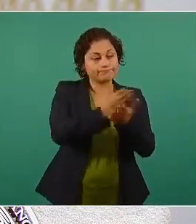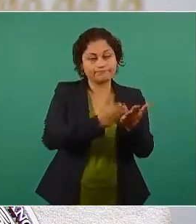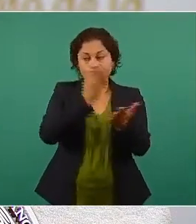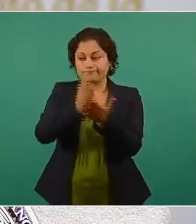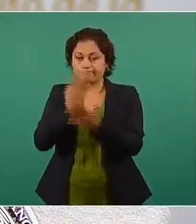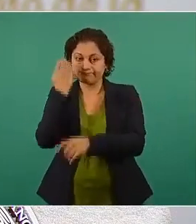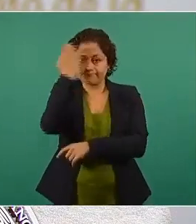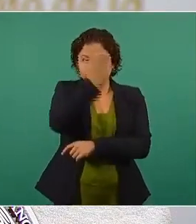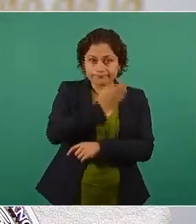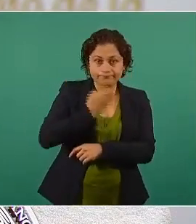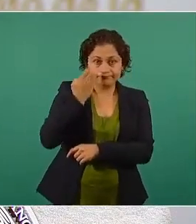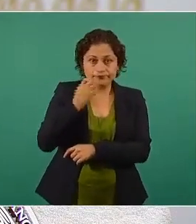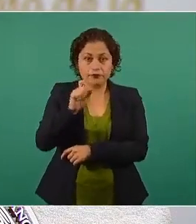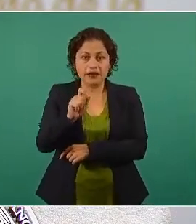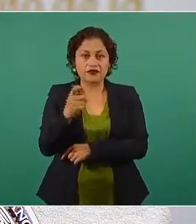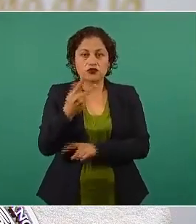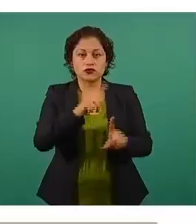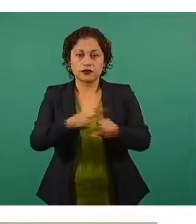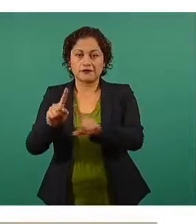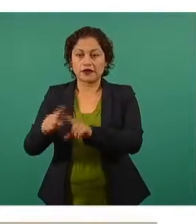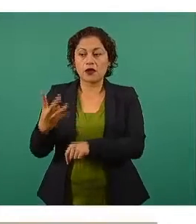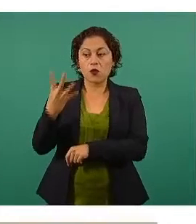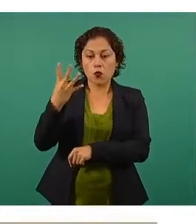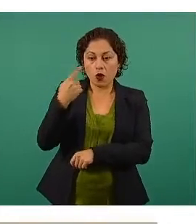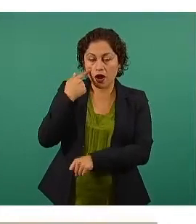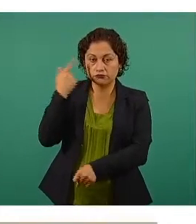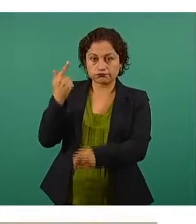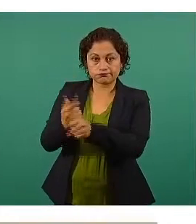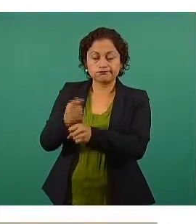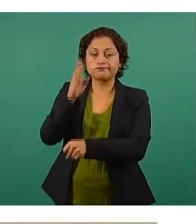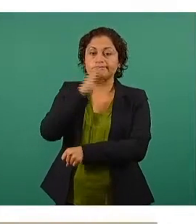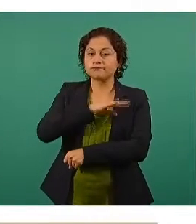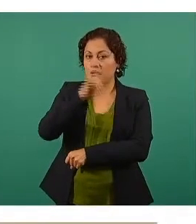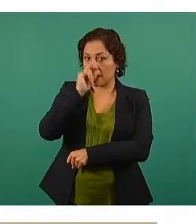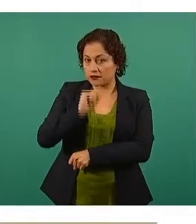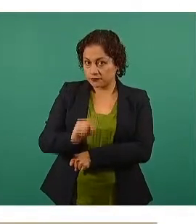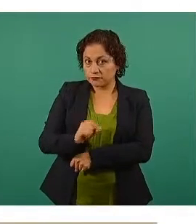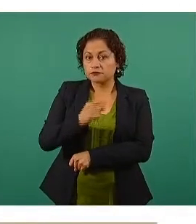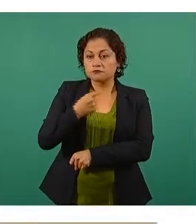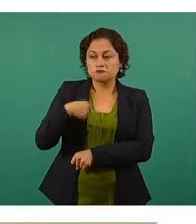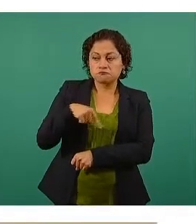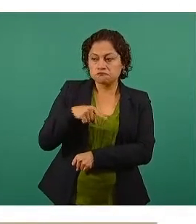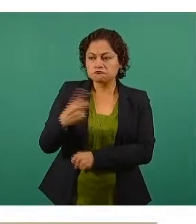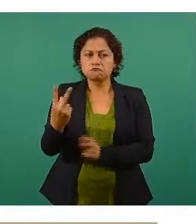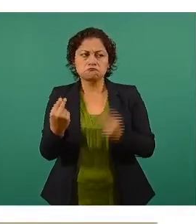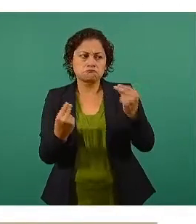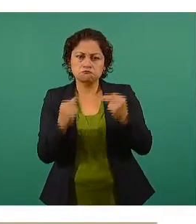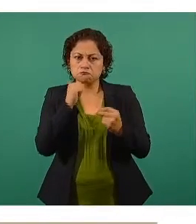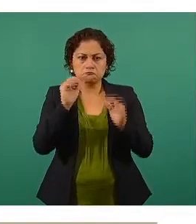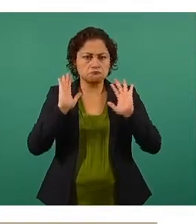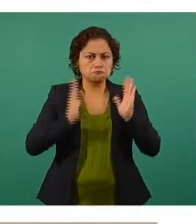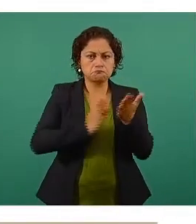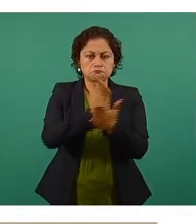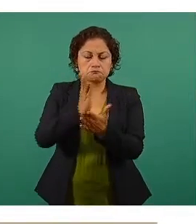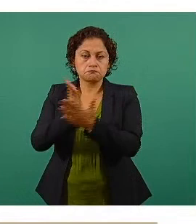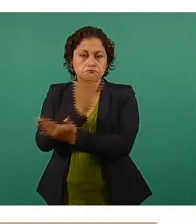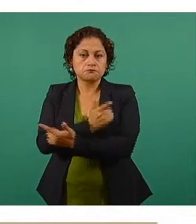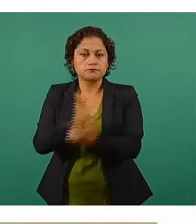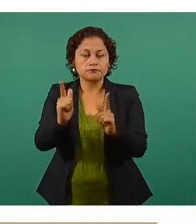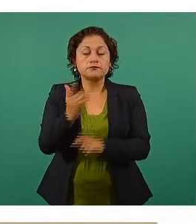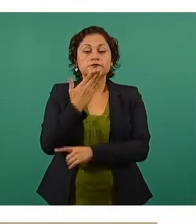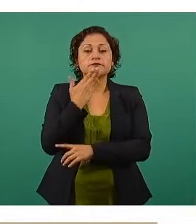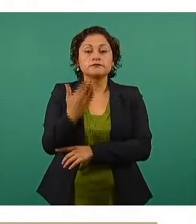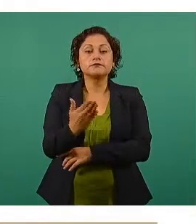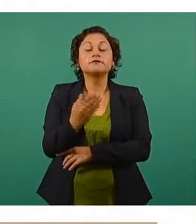4 de ellas resultaron con infracción, no tuvimos negativas a verificación, y de los 136 cilindros